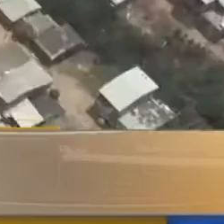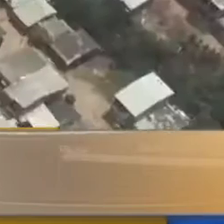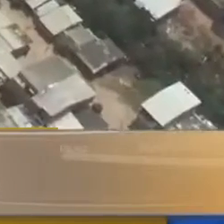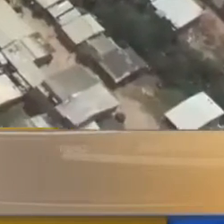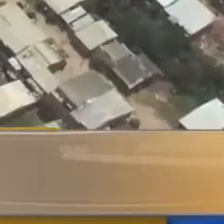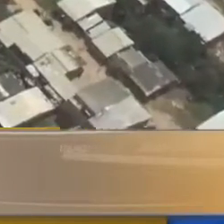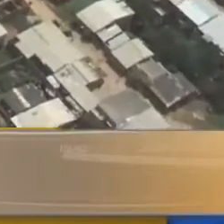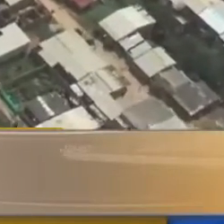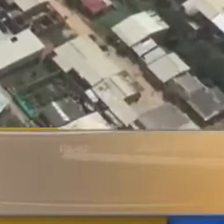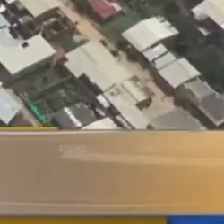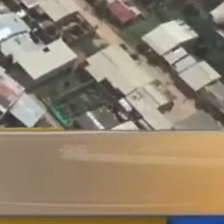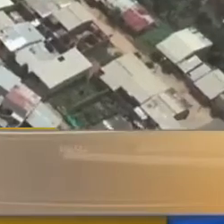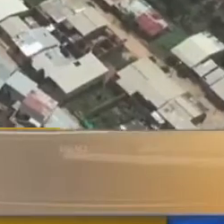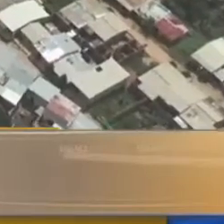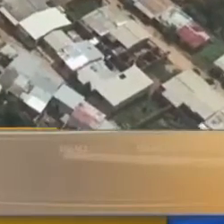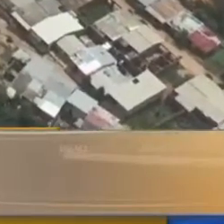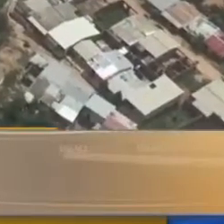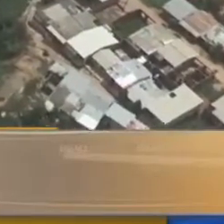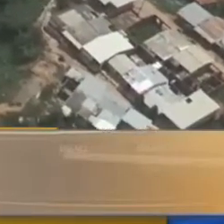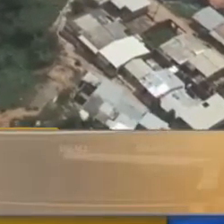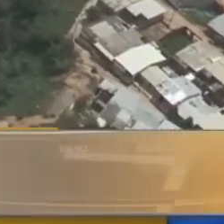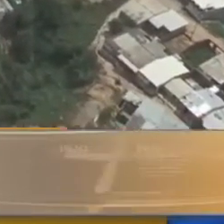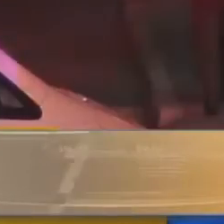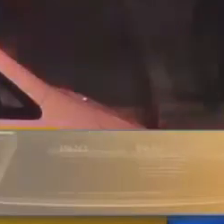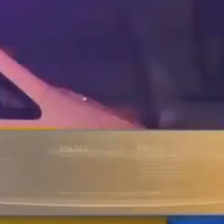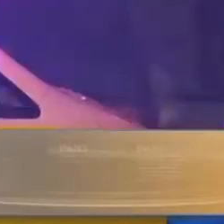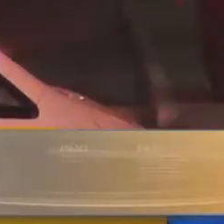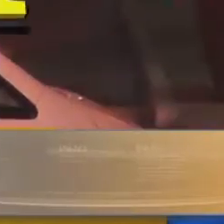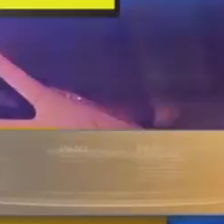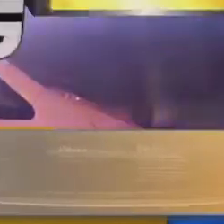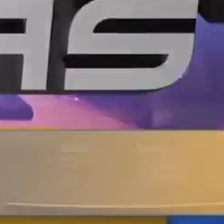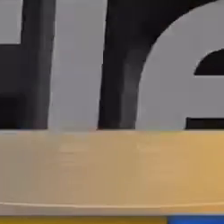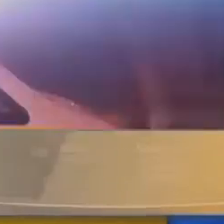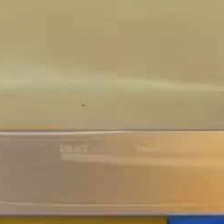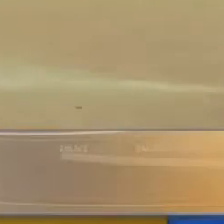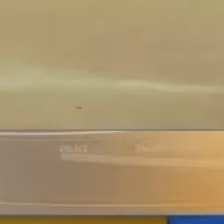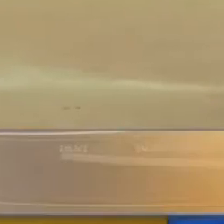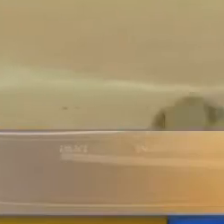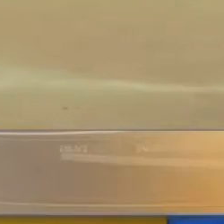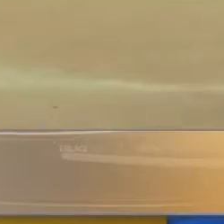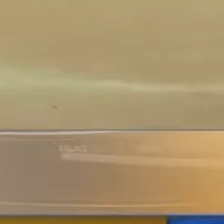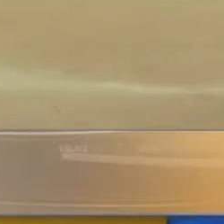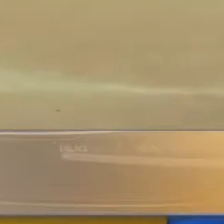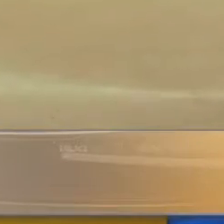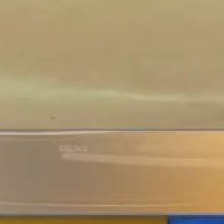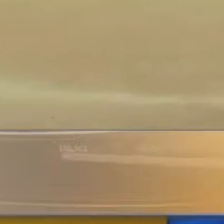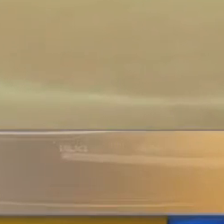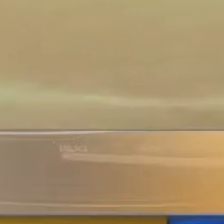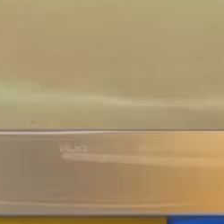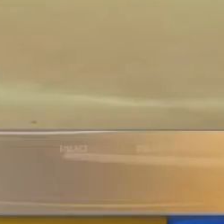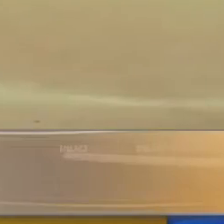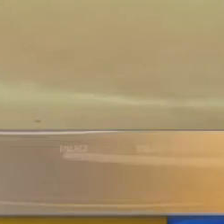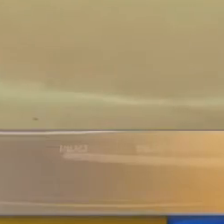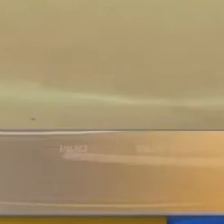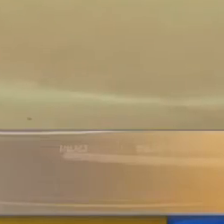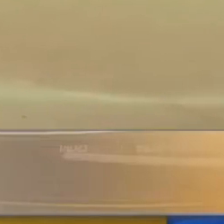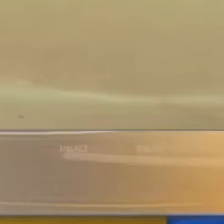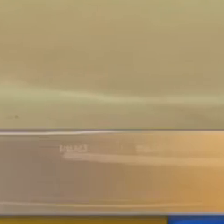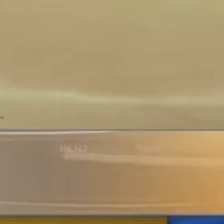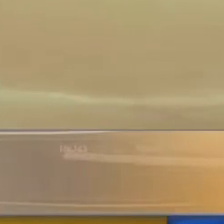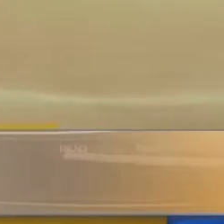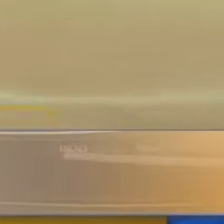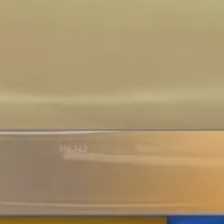consejo de seguridad en Barranca Bermeja con la presencia del ministro de Defensa, Luis Carlos Villegas. En los deportes, niños de la ciudad jugaron la